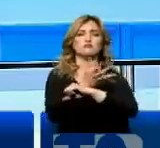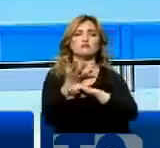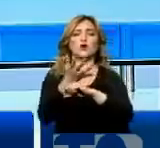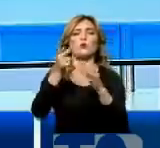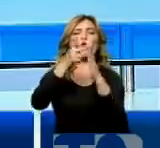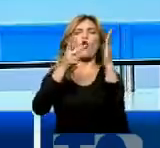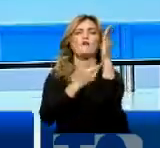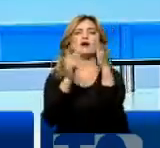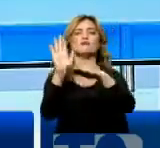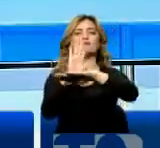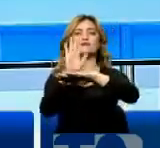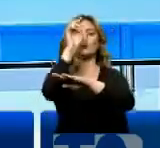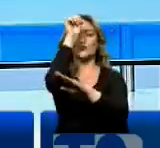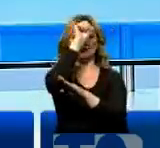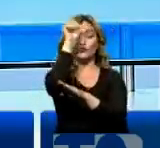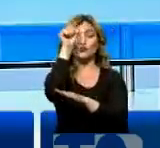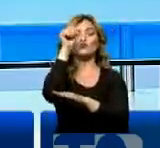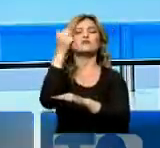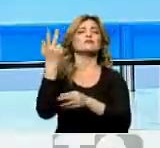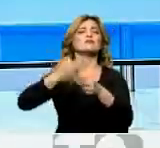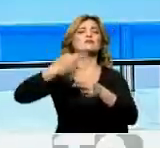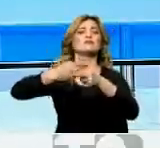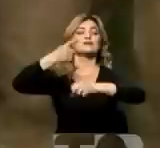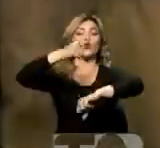nuestro programa dominical Hora 25.